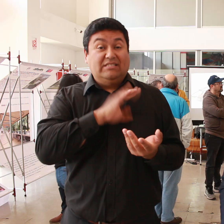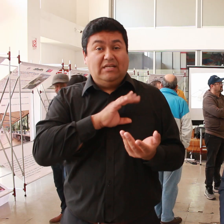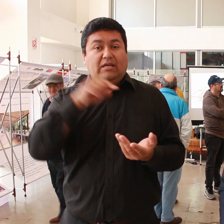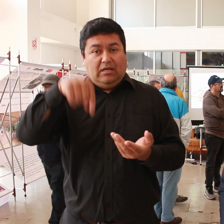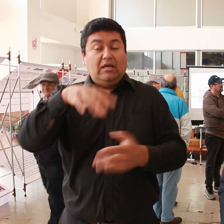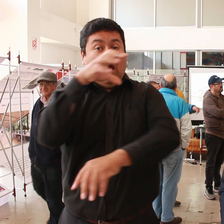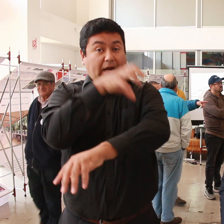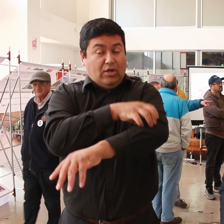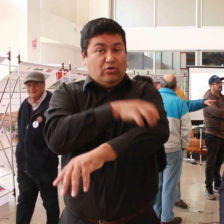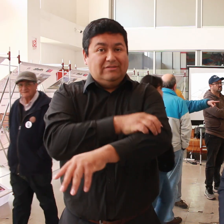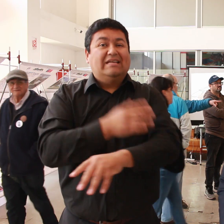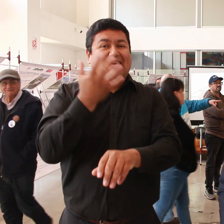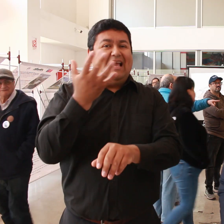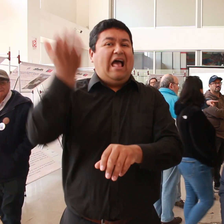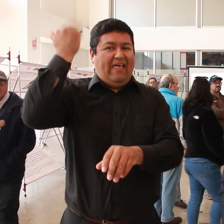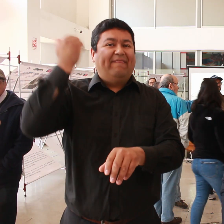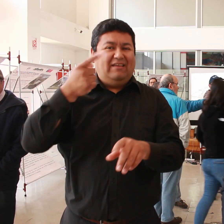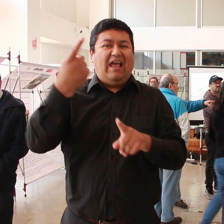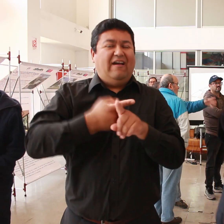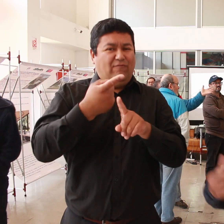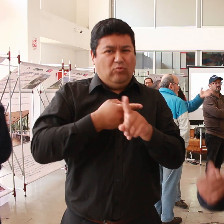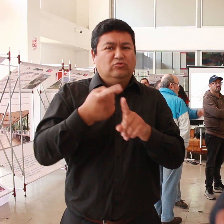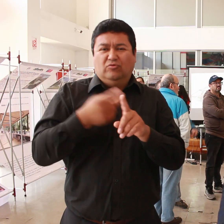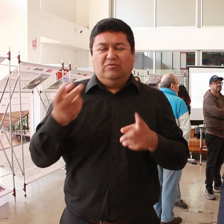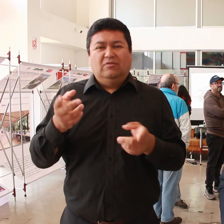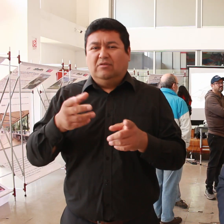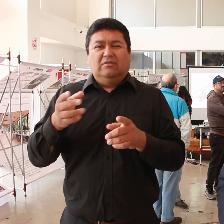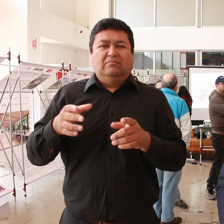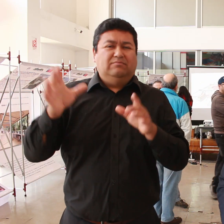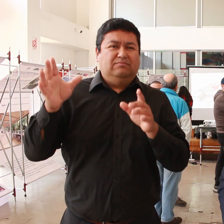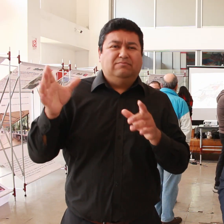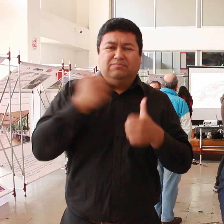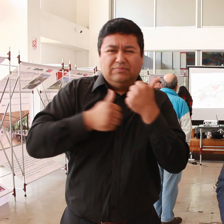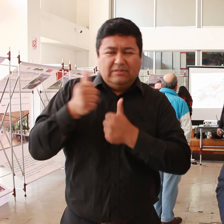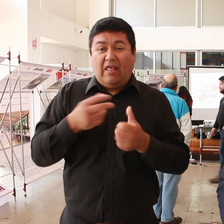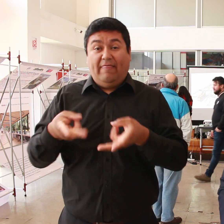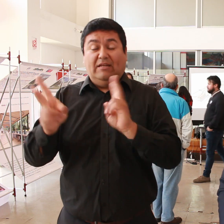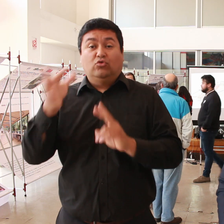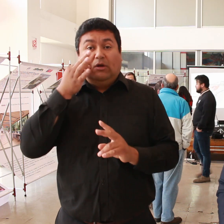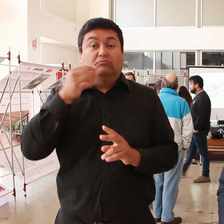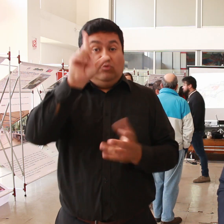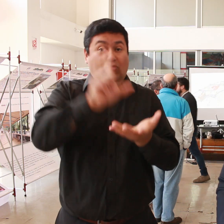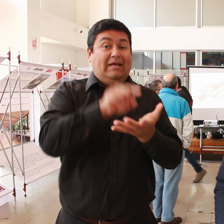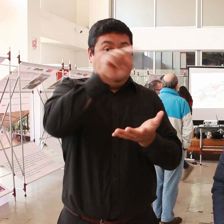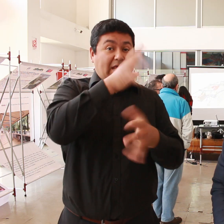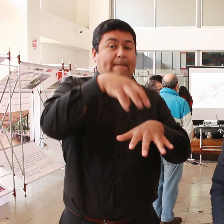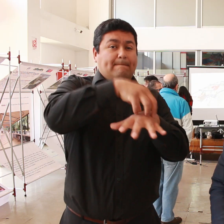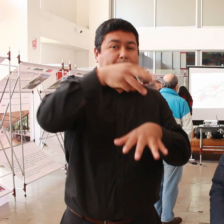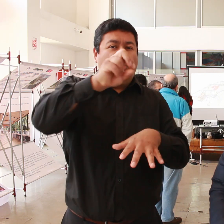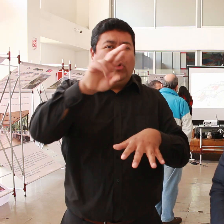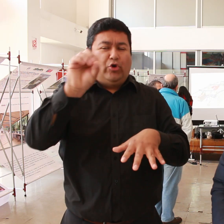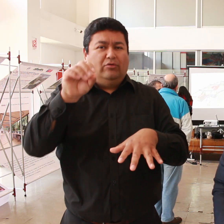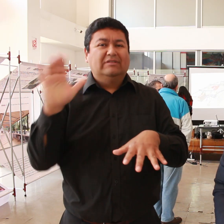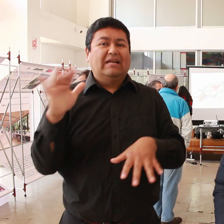acá hubo violación de los derechos humanos. Y uno de esos lugares, digamos, el Fuerte El Morro, ¿cierto?, fue uno